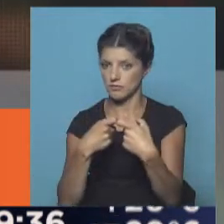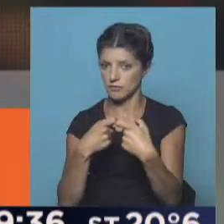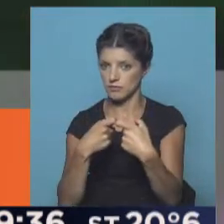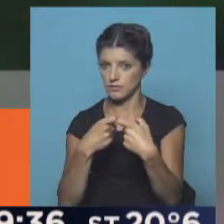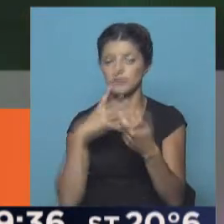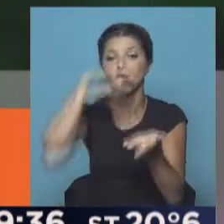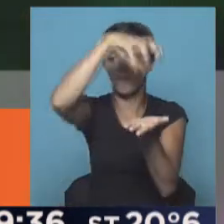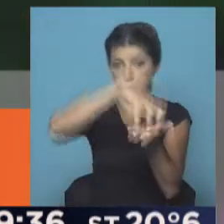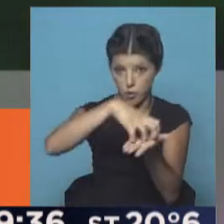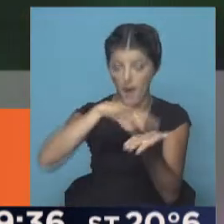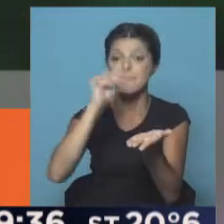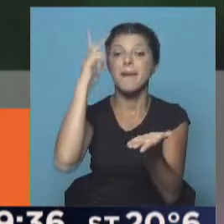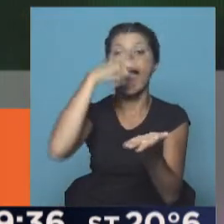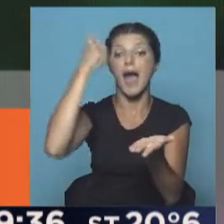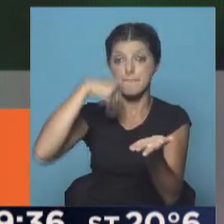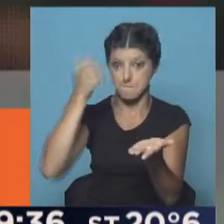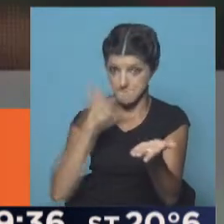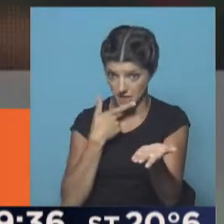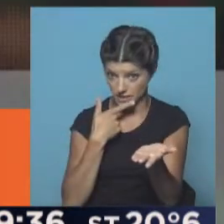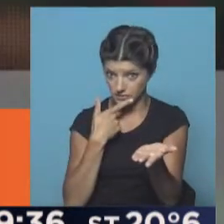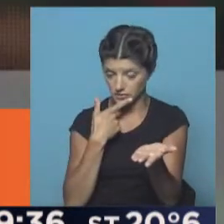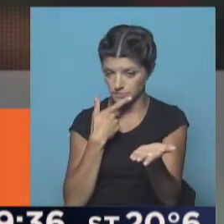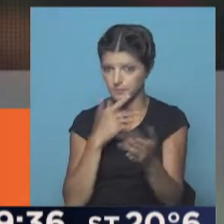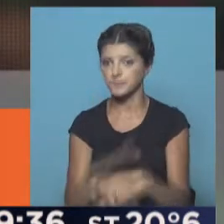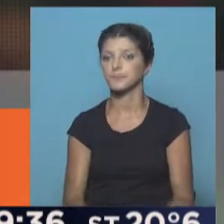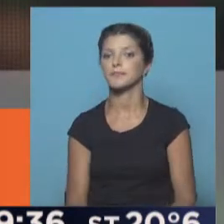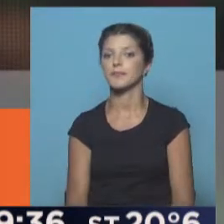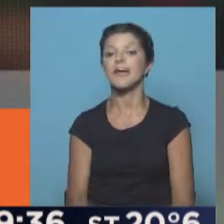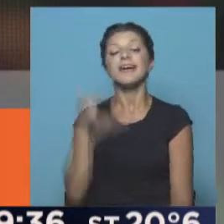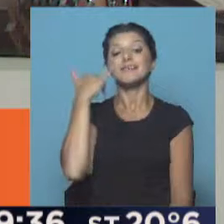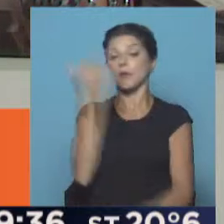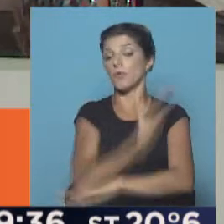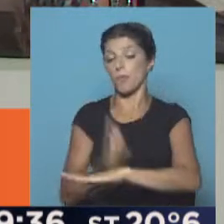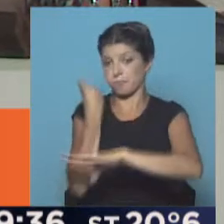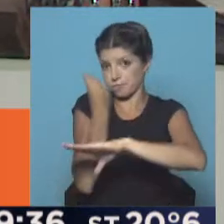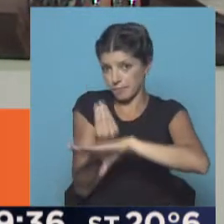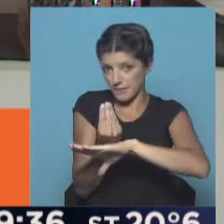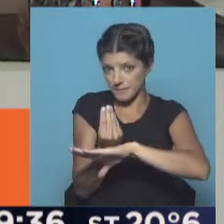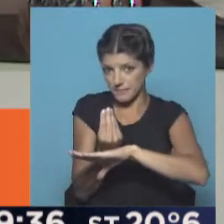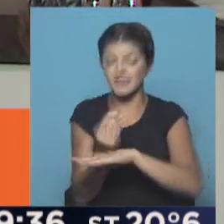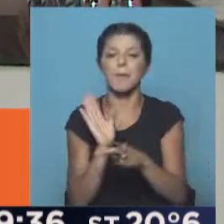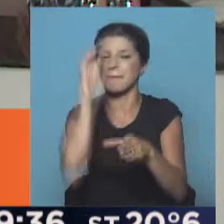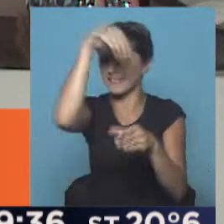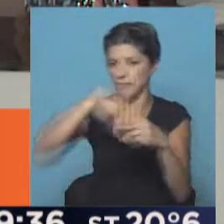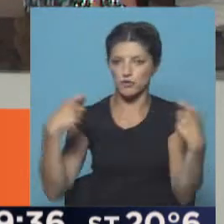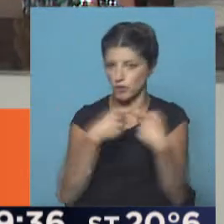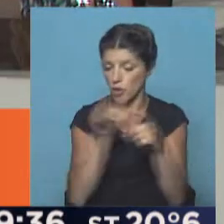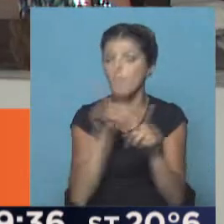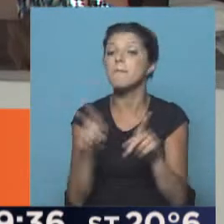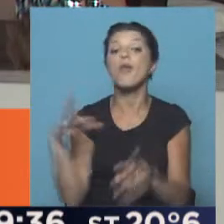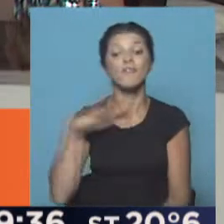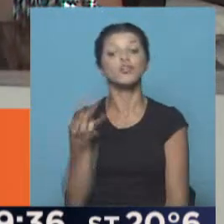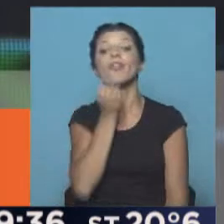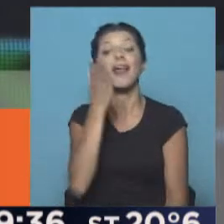creada en Bahamas. Sí. Si bien ya cuando asumió en la jefatura de gobierno ya no estaba participando en esa sociedad, no la incluyó en su declaración